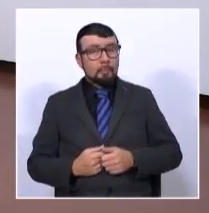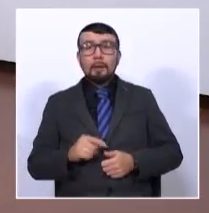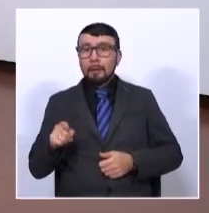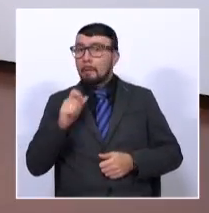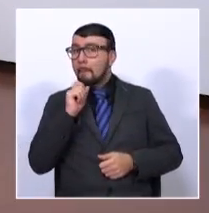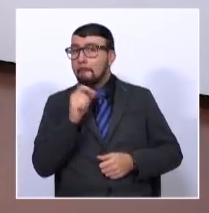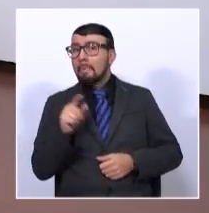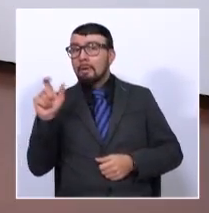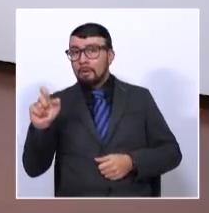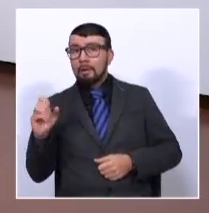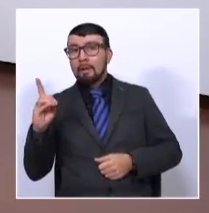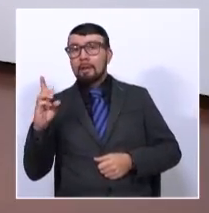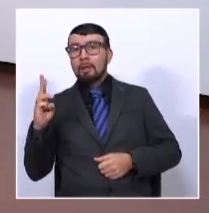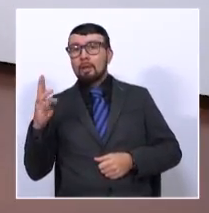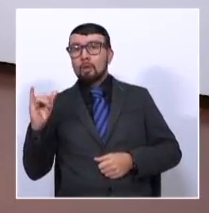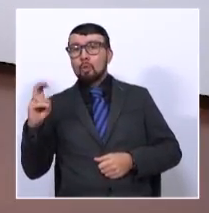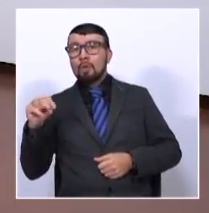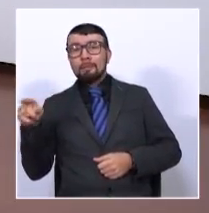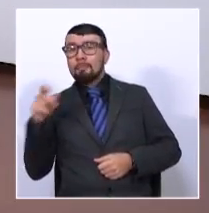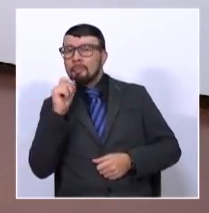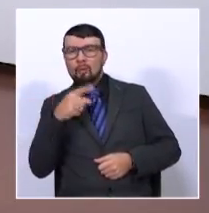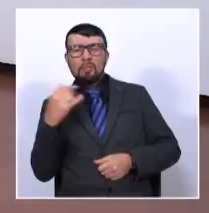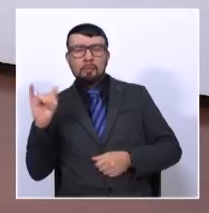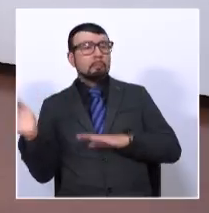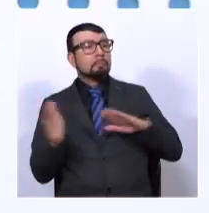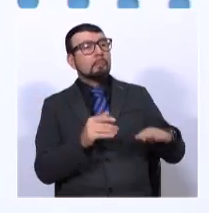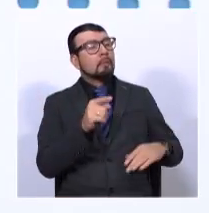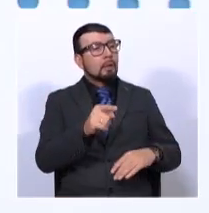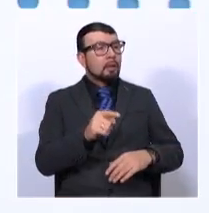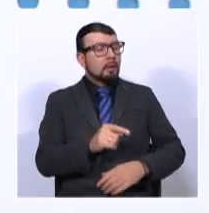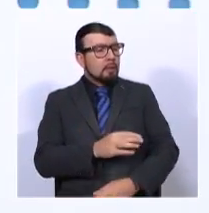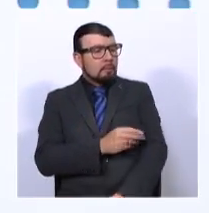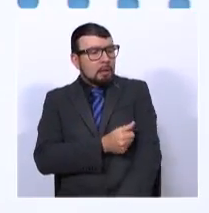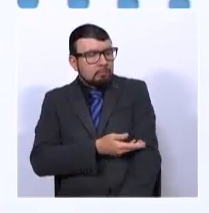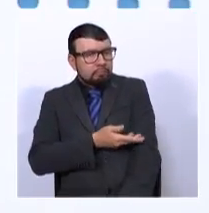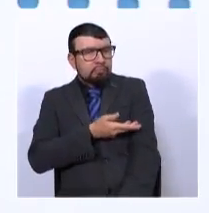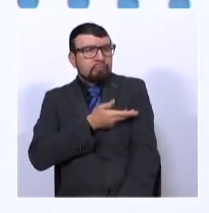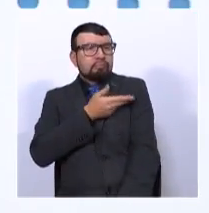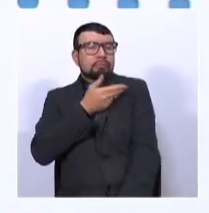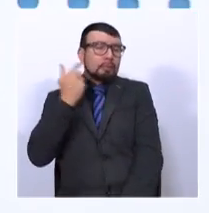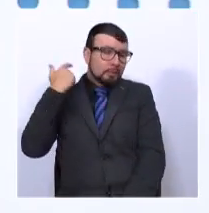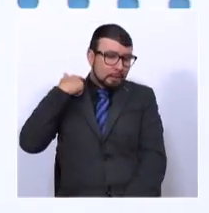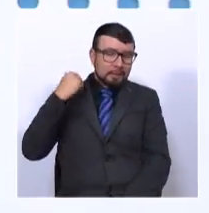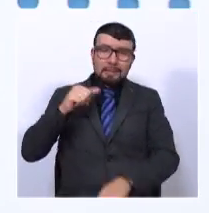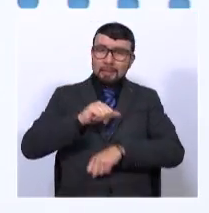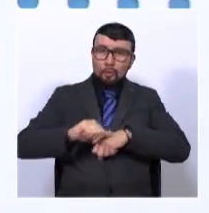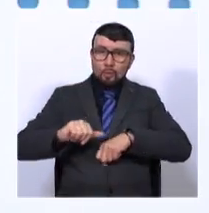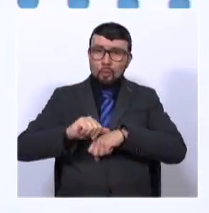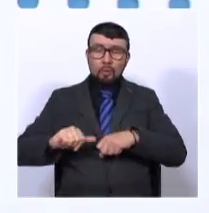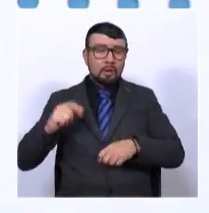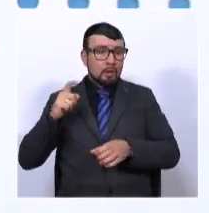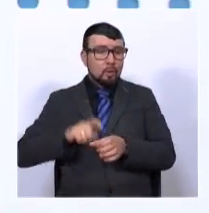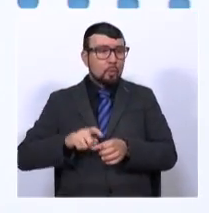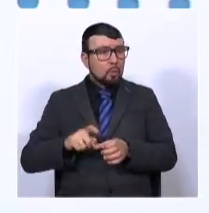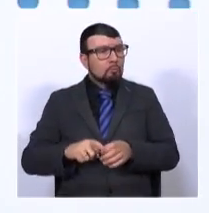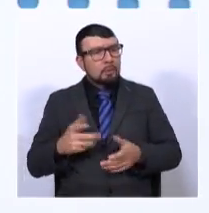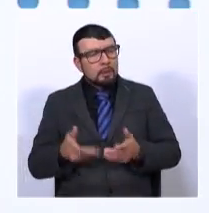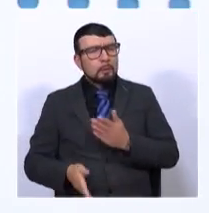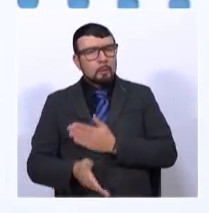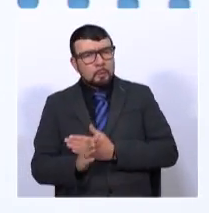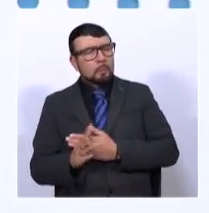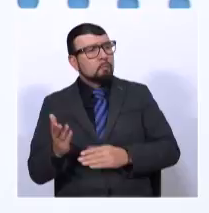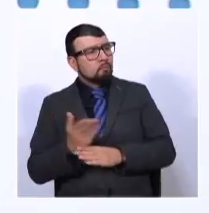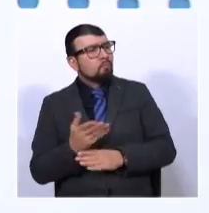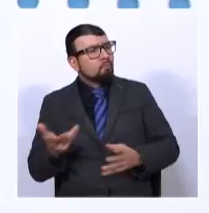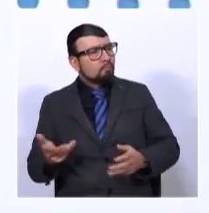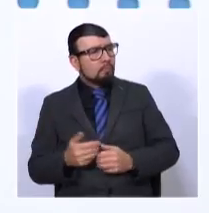del bicarbonato. ¿Qué hacer para esa tensión alta y lo de las cirugías de columna que siguen molestando? Bueno, si es la misma persona, hay una cosa, que